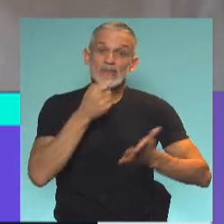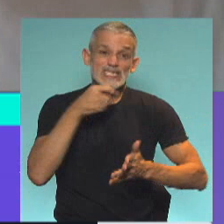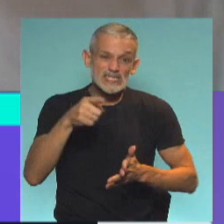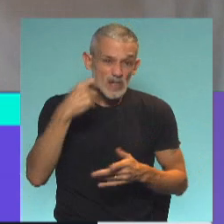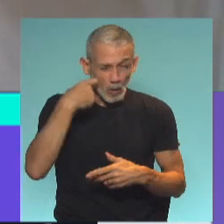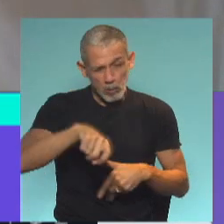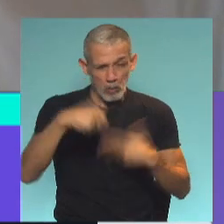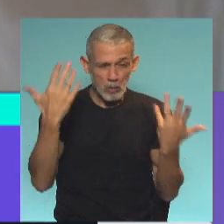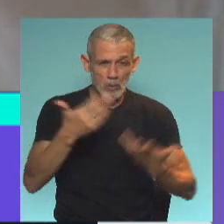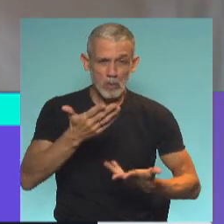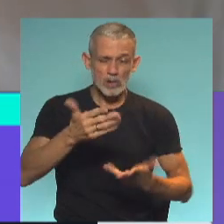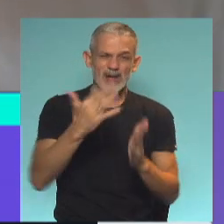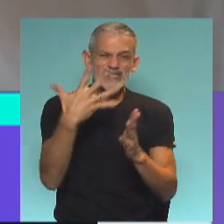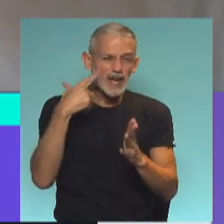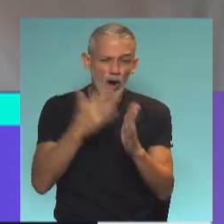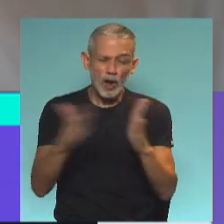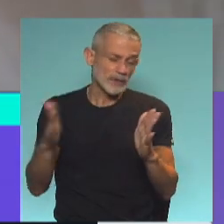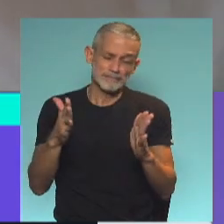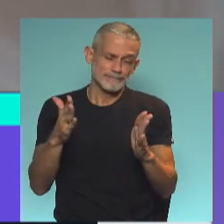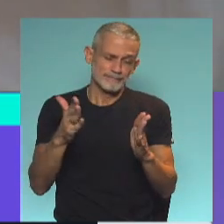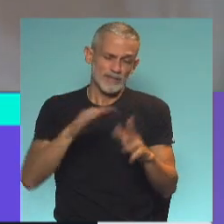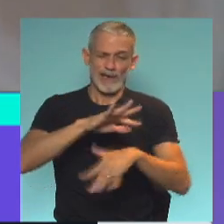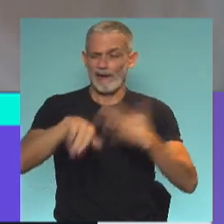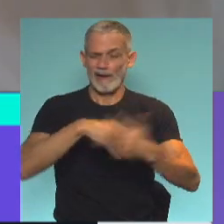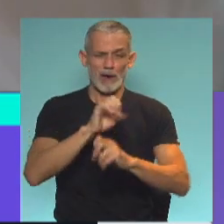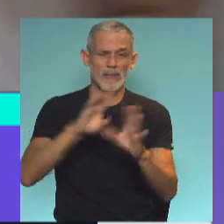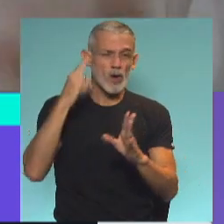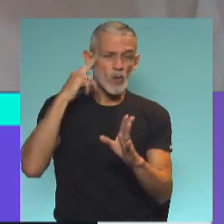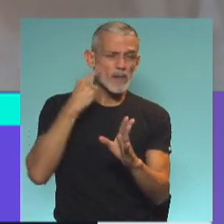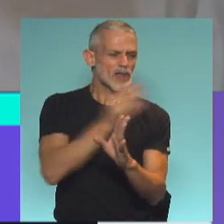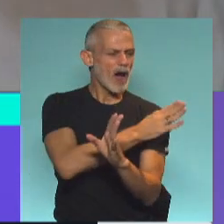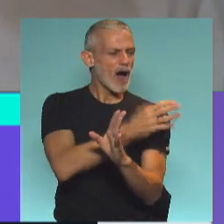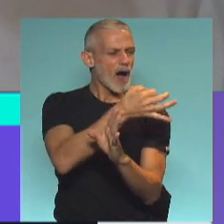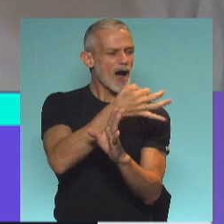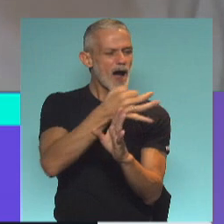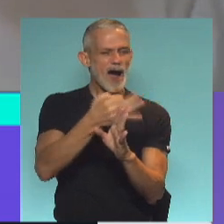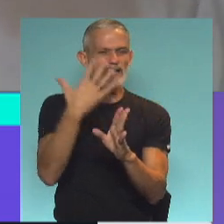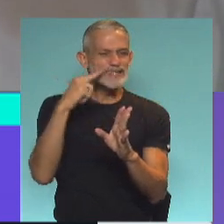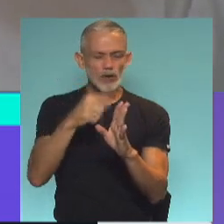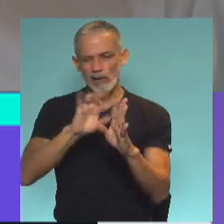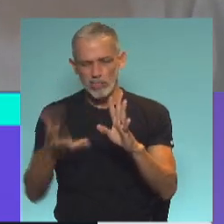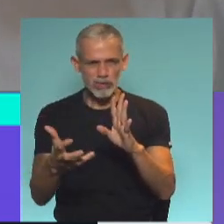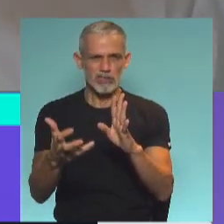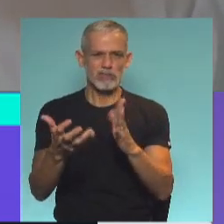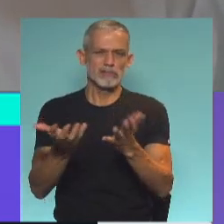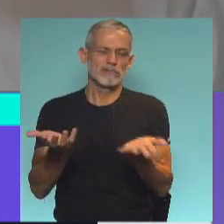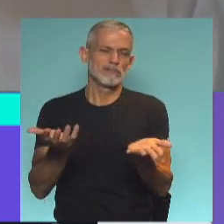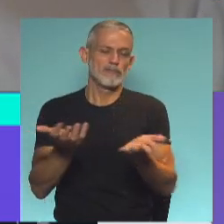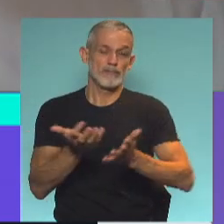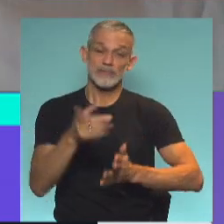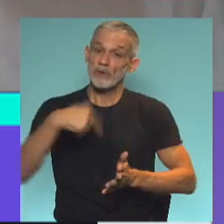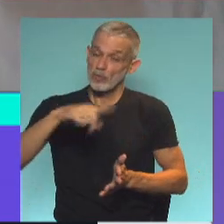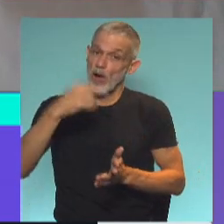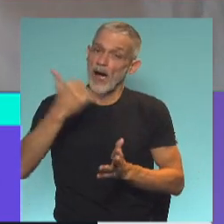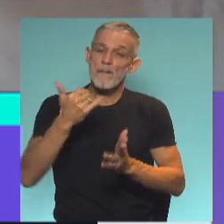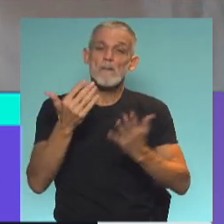contrario, podemos embarrar de alguna manera lo hecho en 9 días con esos 5 días hábiles. Sabe, doctor, que hemos tenido